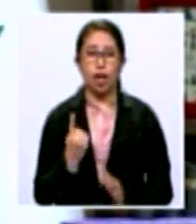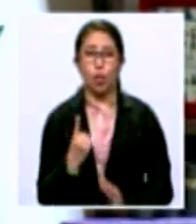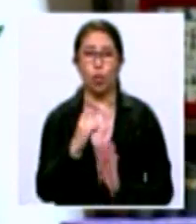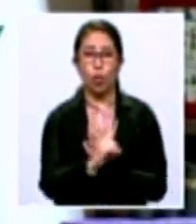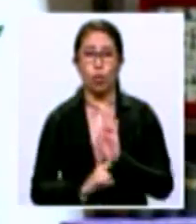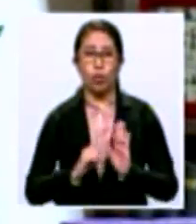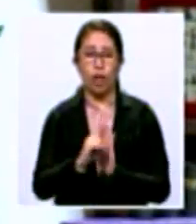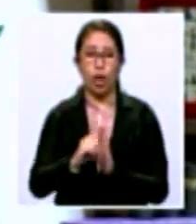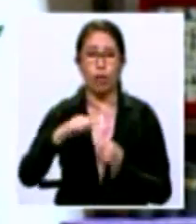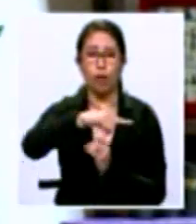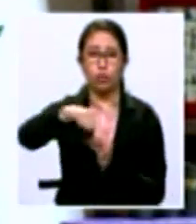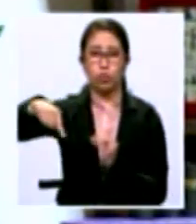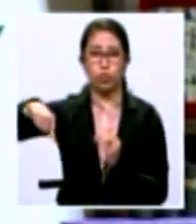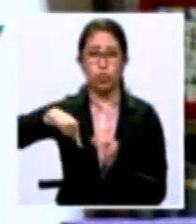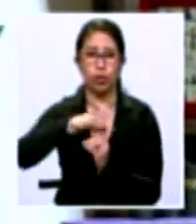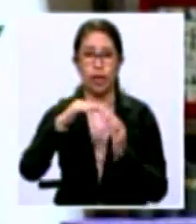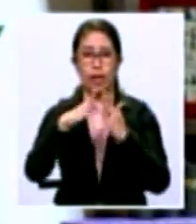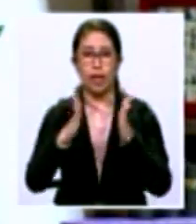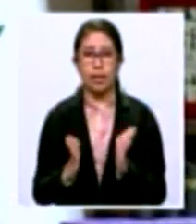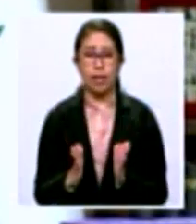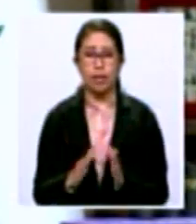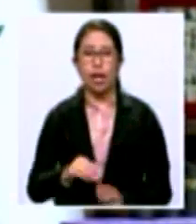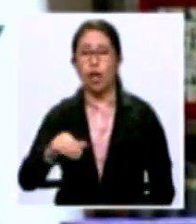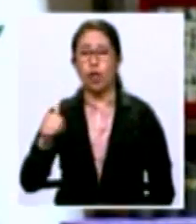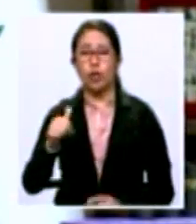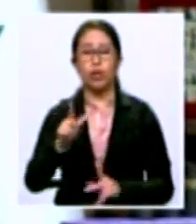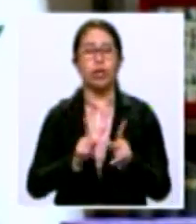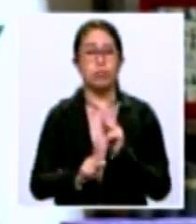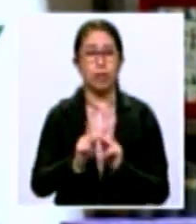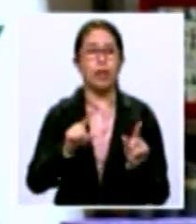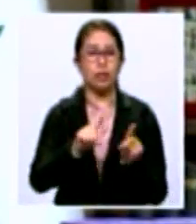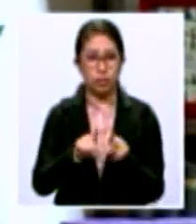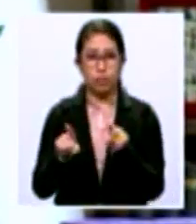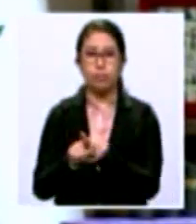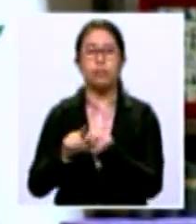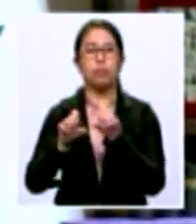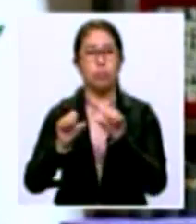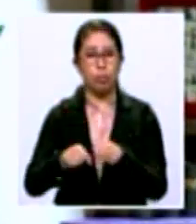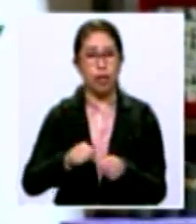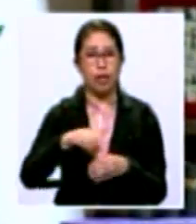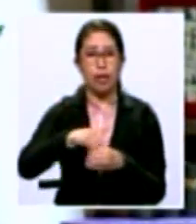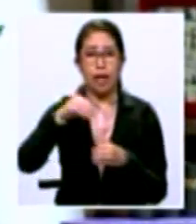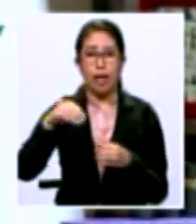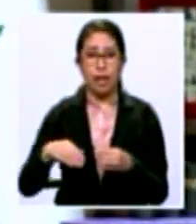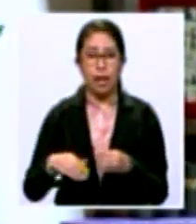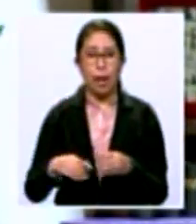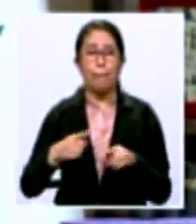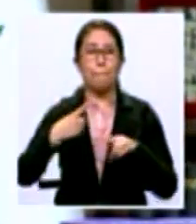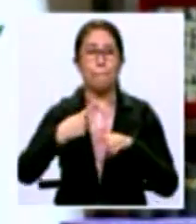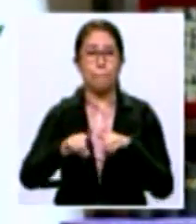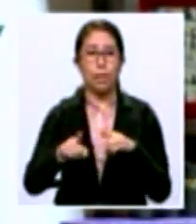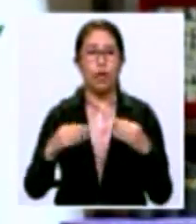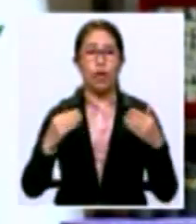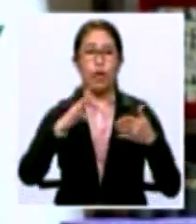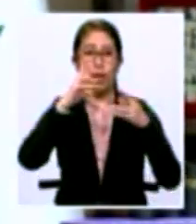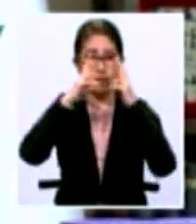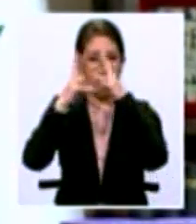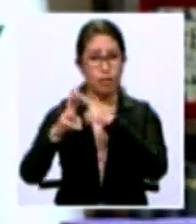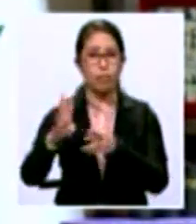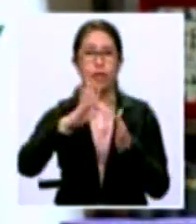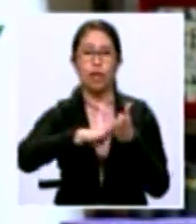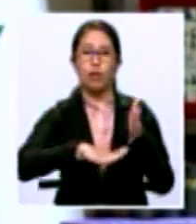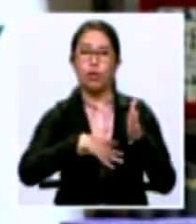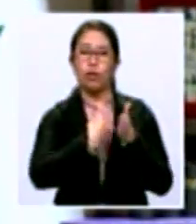sus casas. El resto de las personas también pueden salir bajo los horarios y normas que